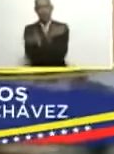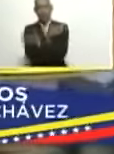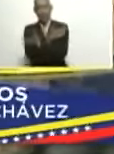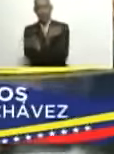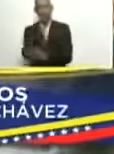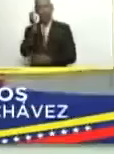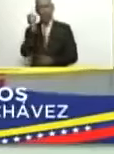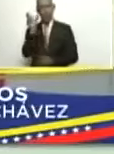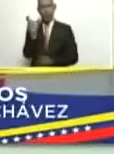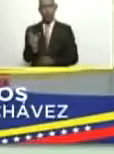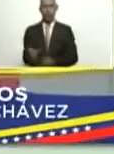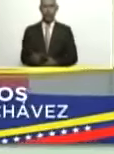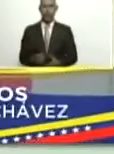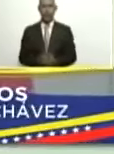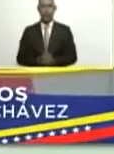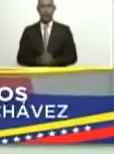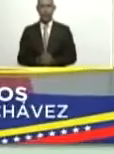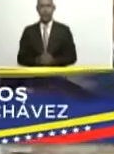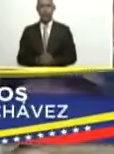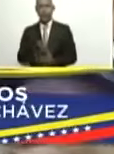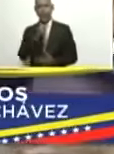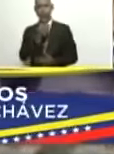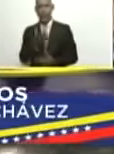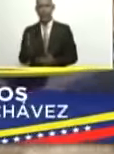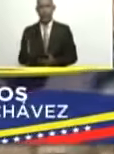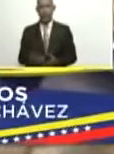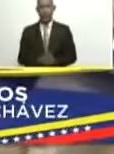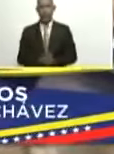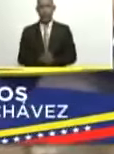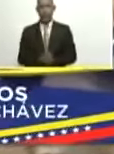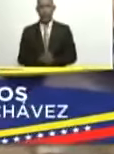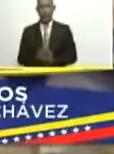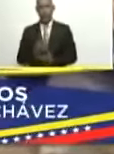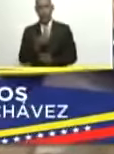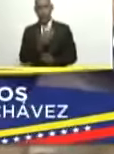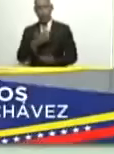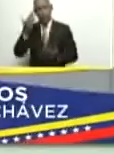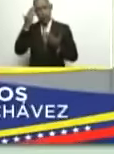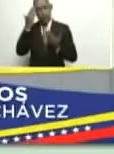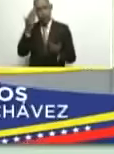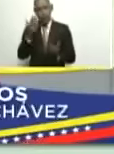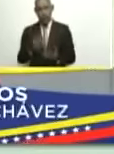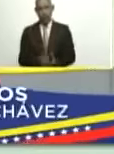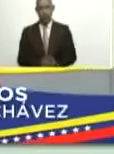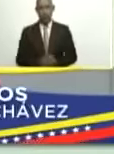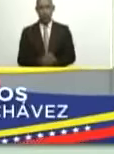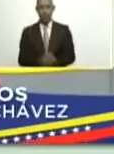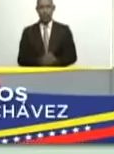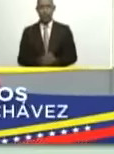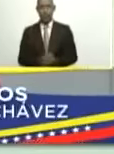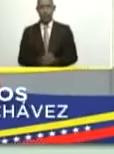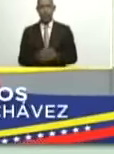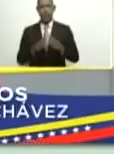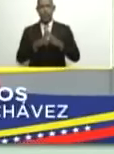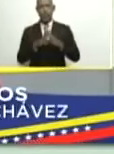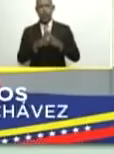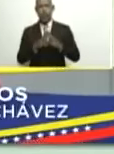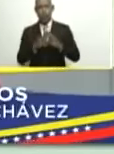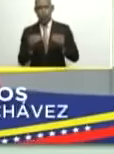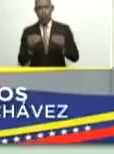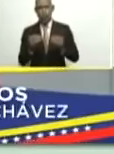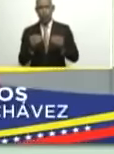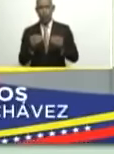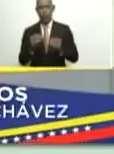Caperucita. Bueno, quiero saludar a todos los